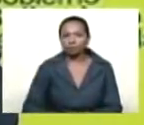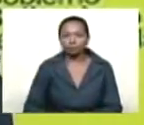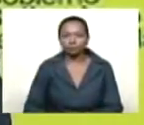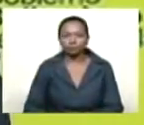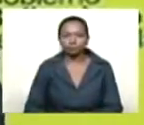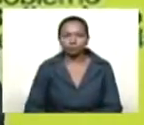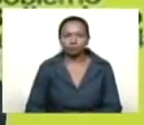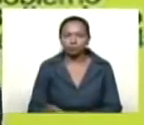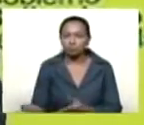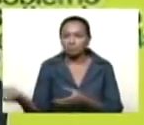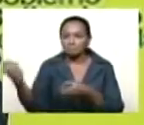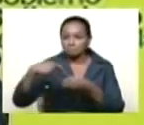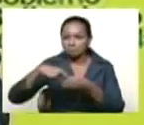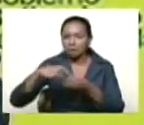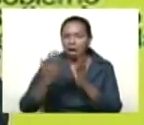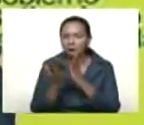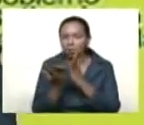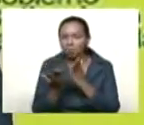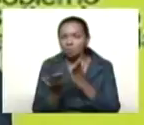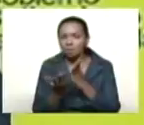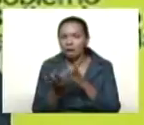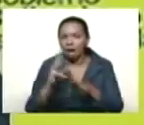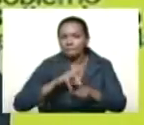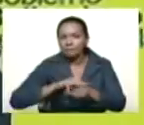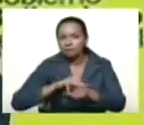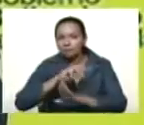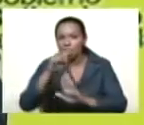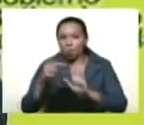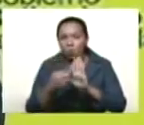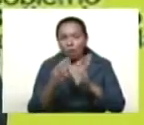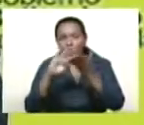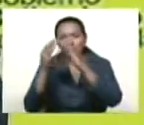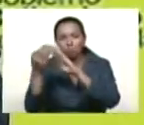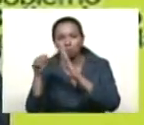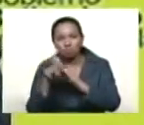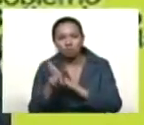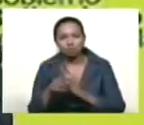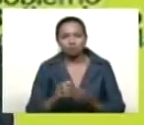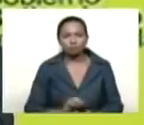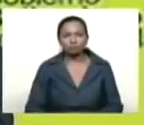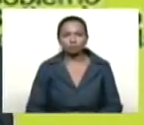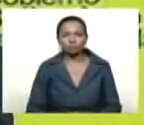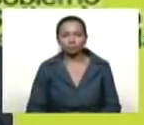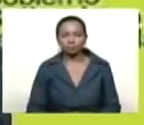que vengan a estudiar la medicina integral comunitaria.